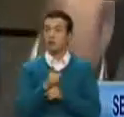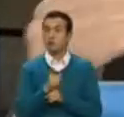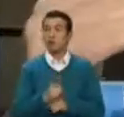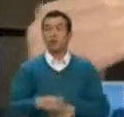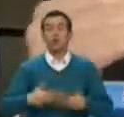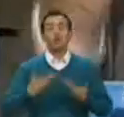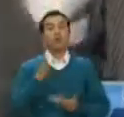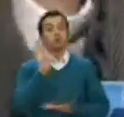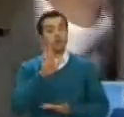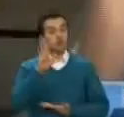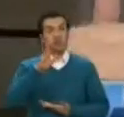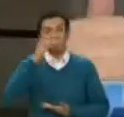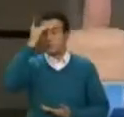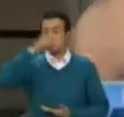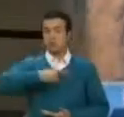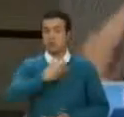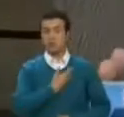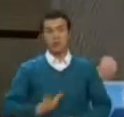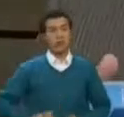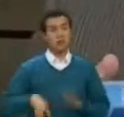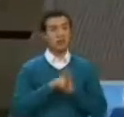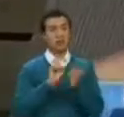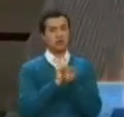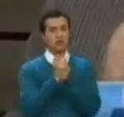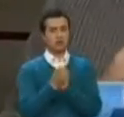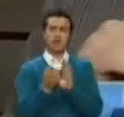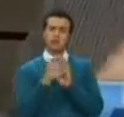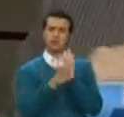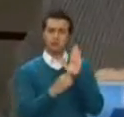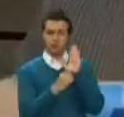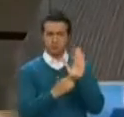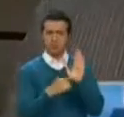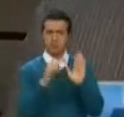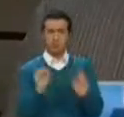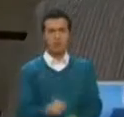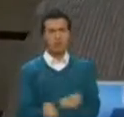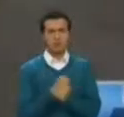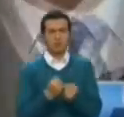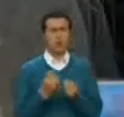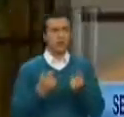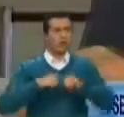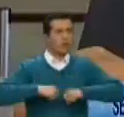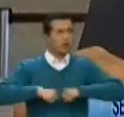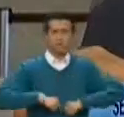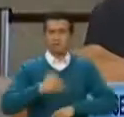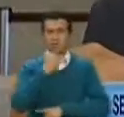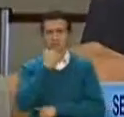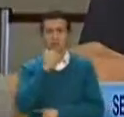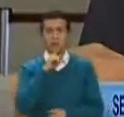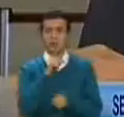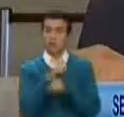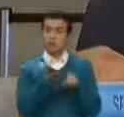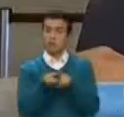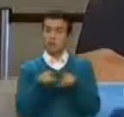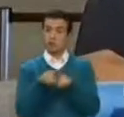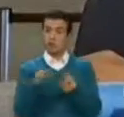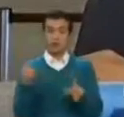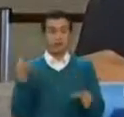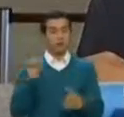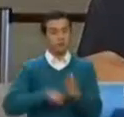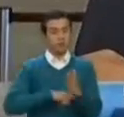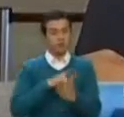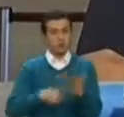no señor, usted por decreto ejecutivo puede cambiar una ley, lo cual es inconstitucional, para aligerar trámites administrativos. Pero al mismo tiempo eso no se puede